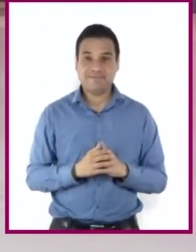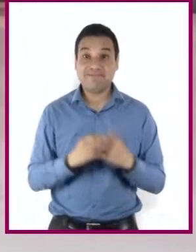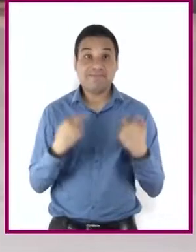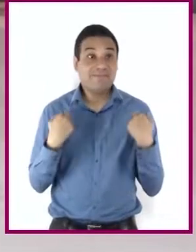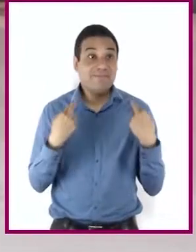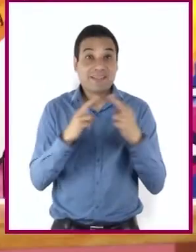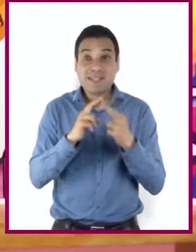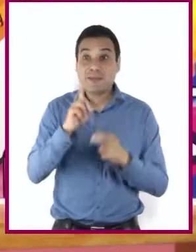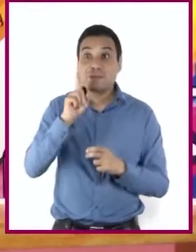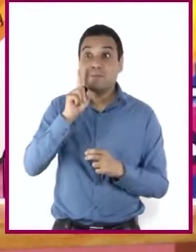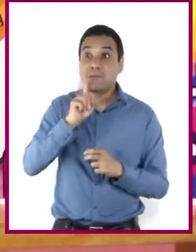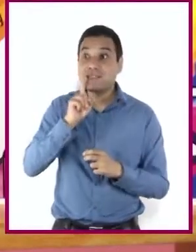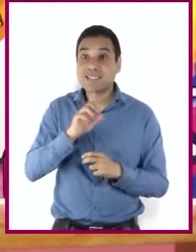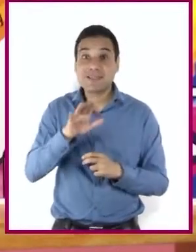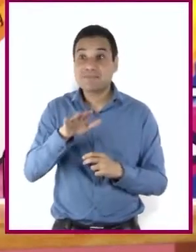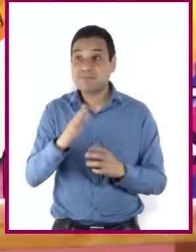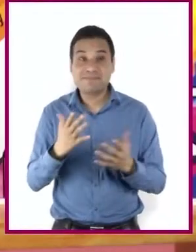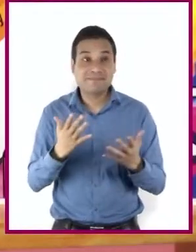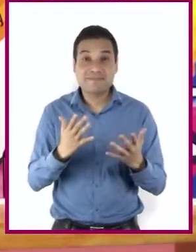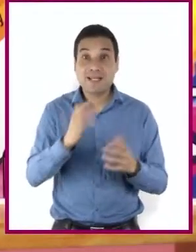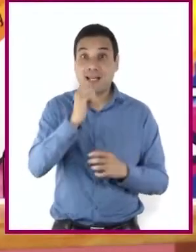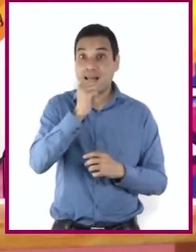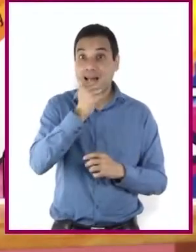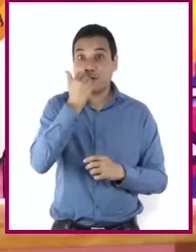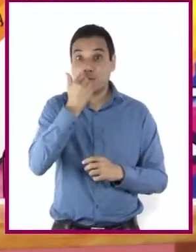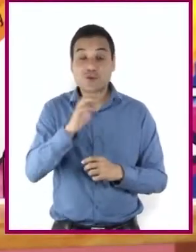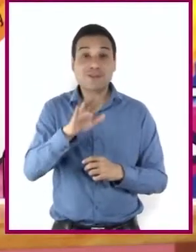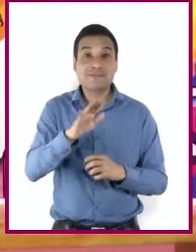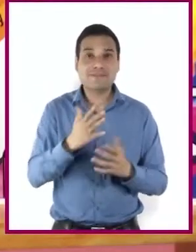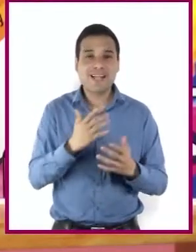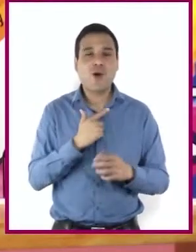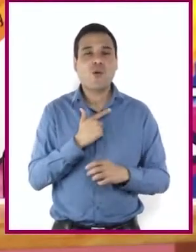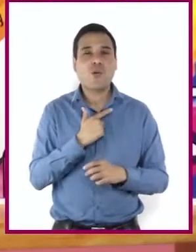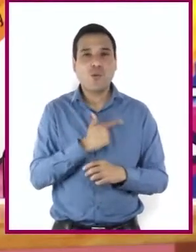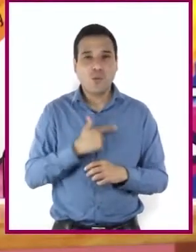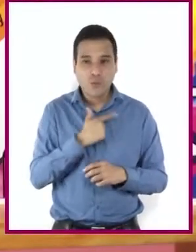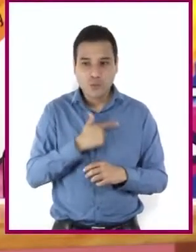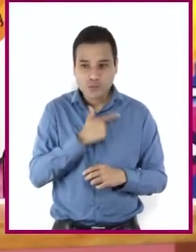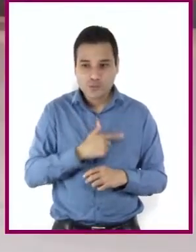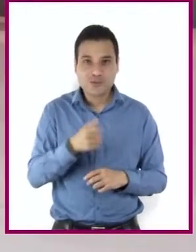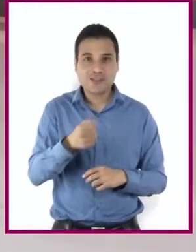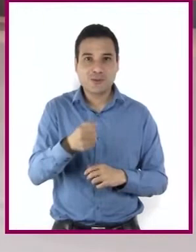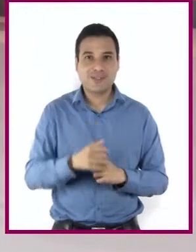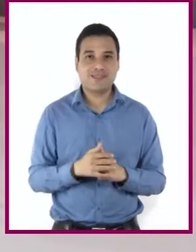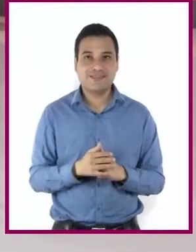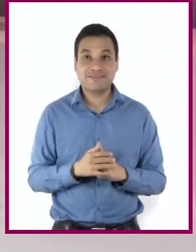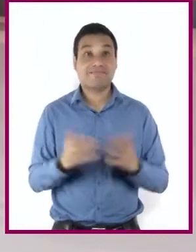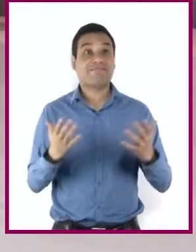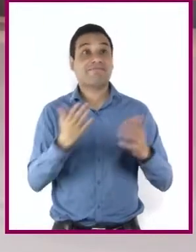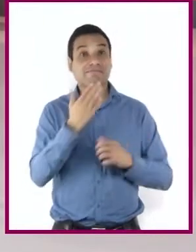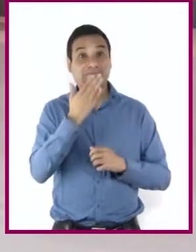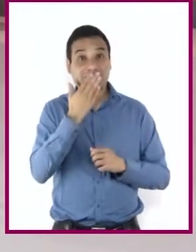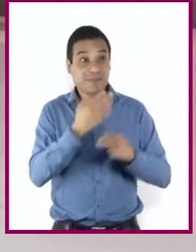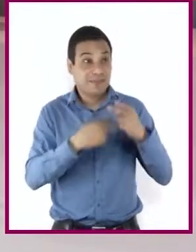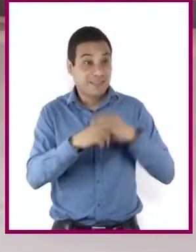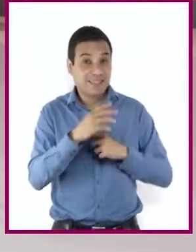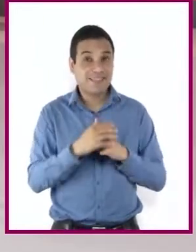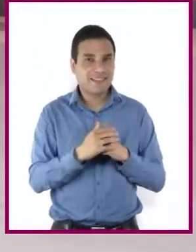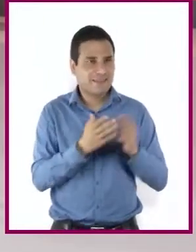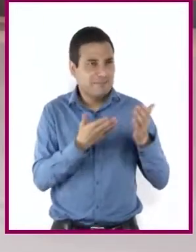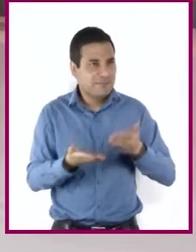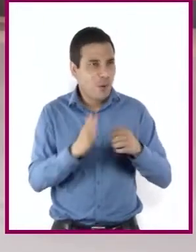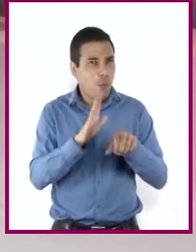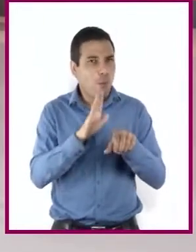y Marisol, alumnas y alumnos que nos acompañan, ¡qué gusto saludarlos de nuevo! Elena, bienvenida. ¿Qué te trae por